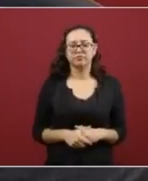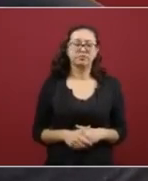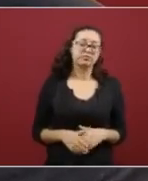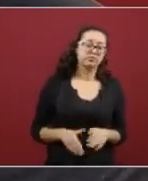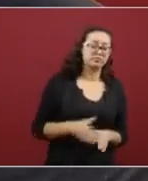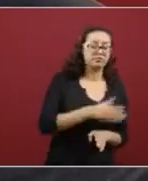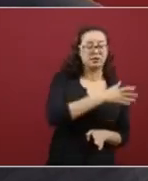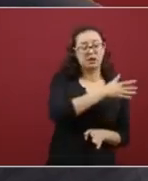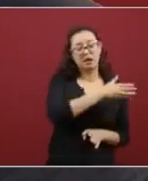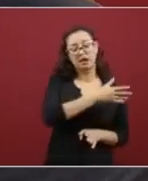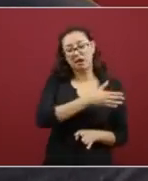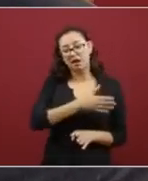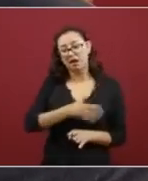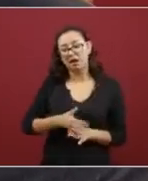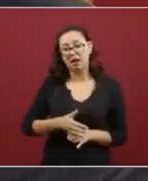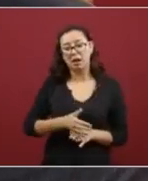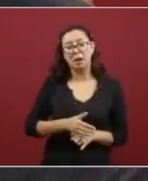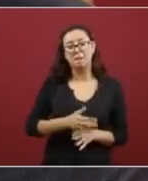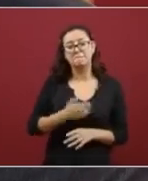25 años se estuvo hablando